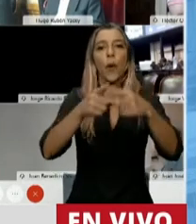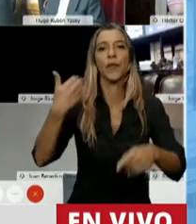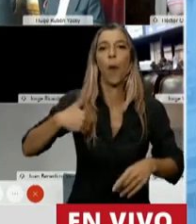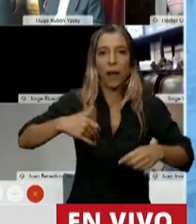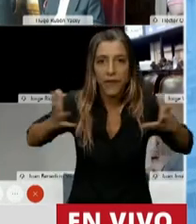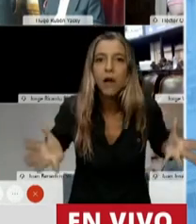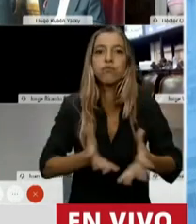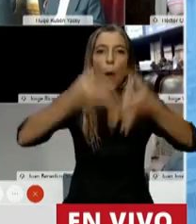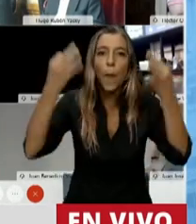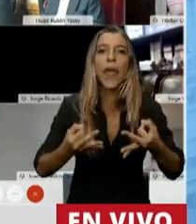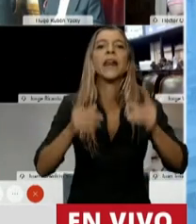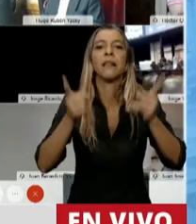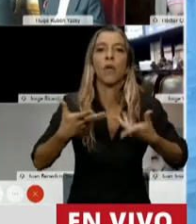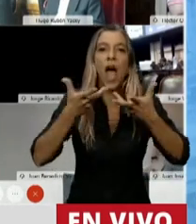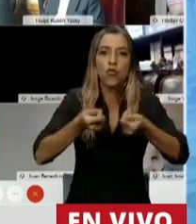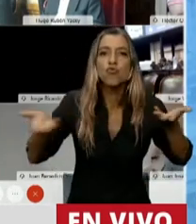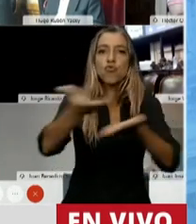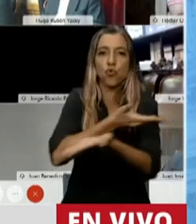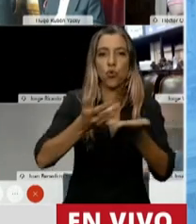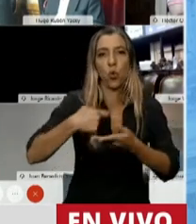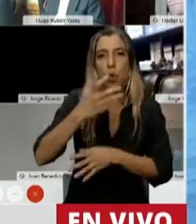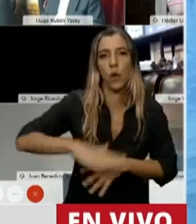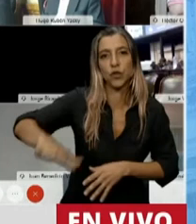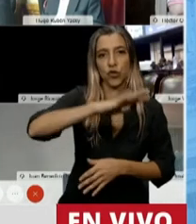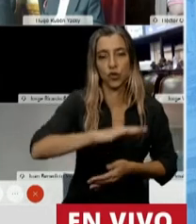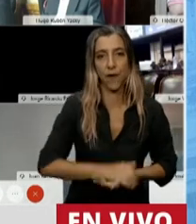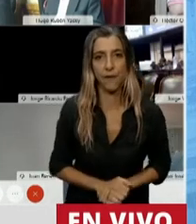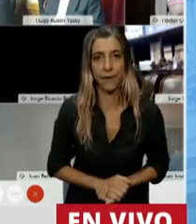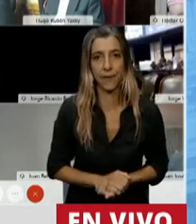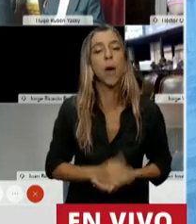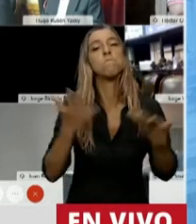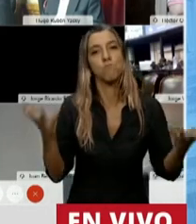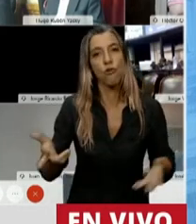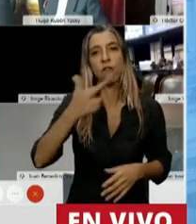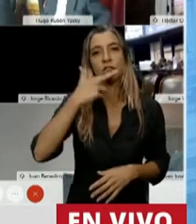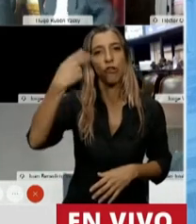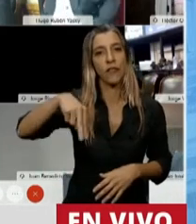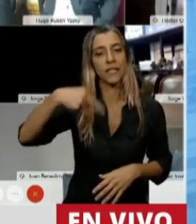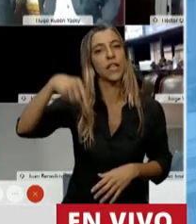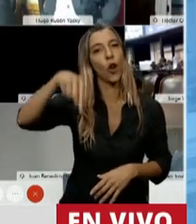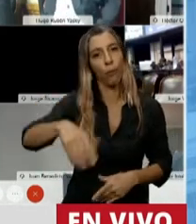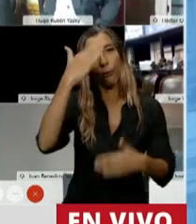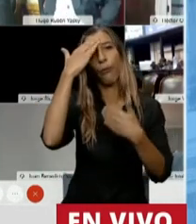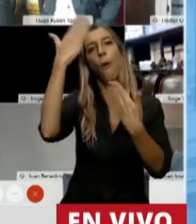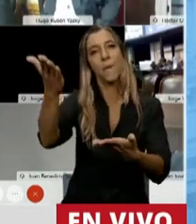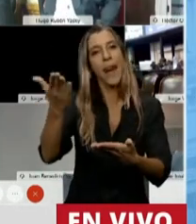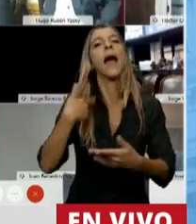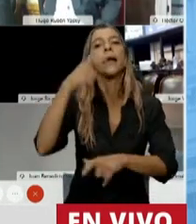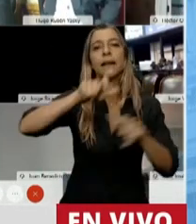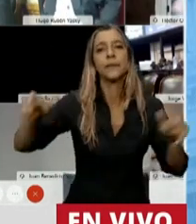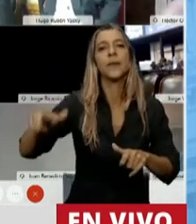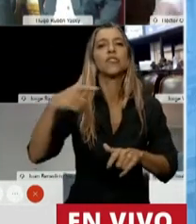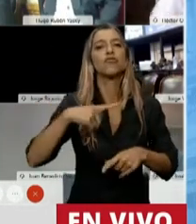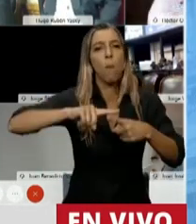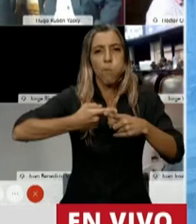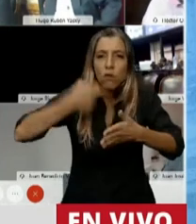Nada más ni nada menos. Y por eso, en este 17 de noviembre, en homenaje a esa militancia, que